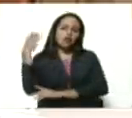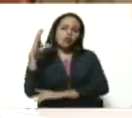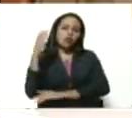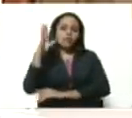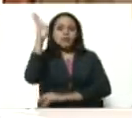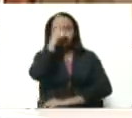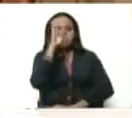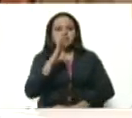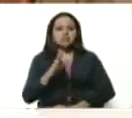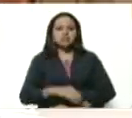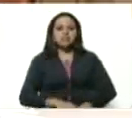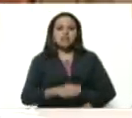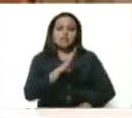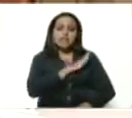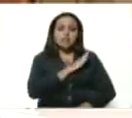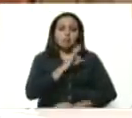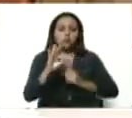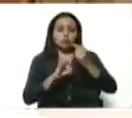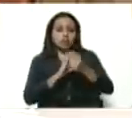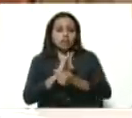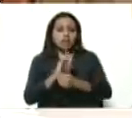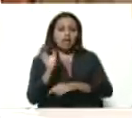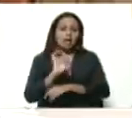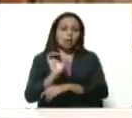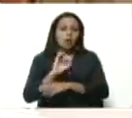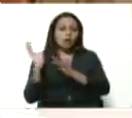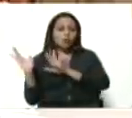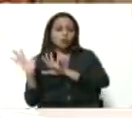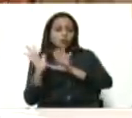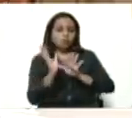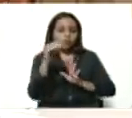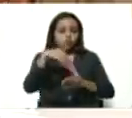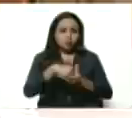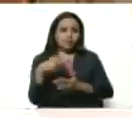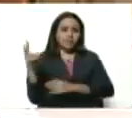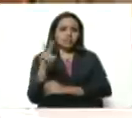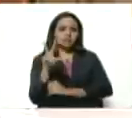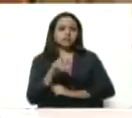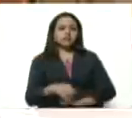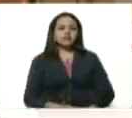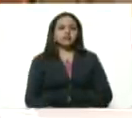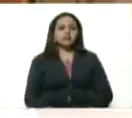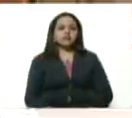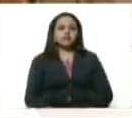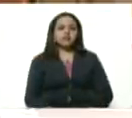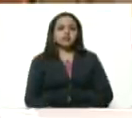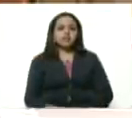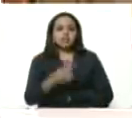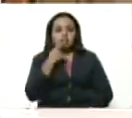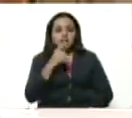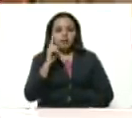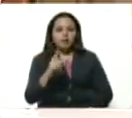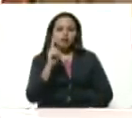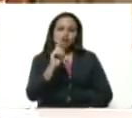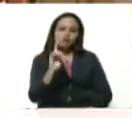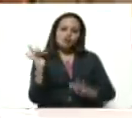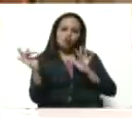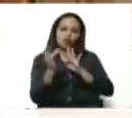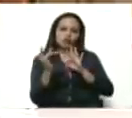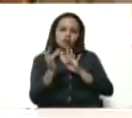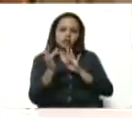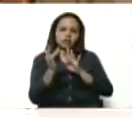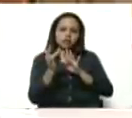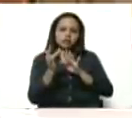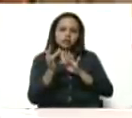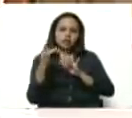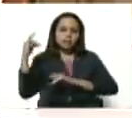brasil tenemos también tres casos de ecuador y como lo dijo el doctor alvarado un caso de contacto con viajero internacional